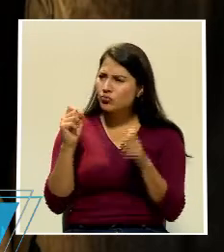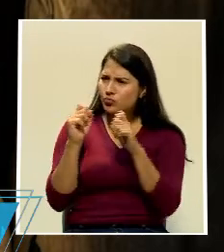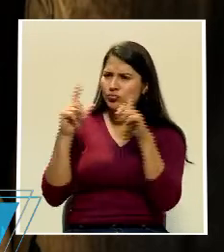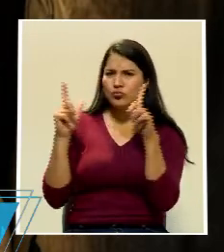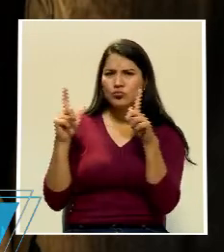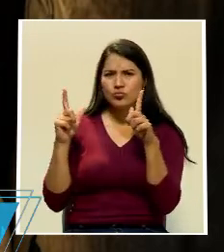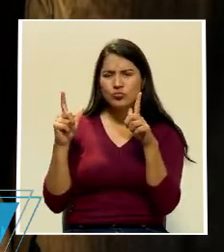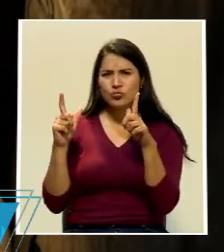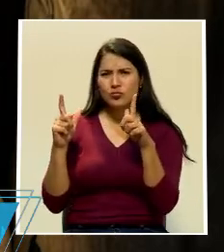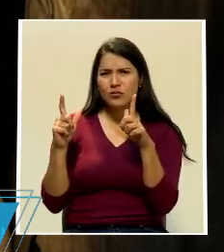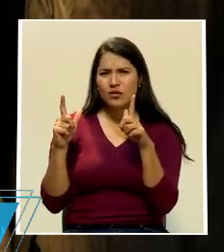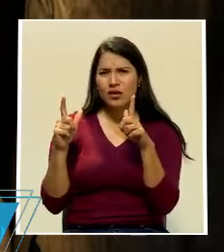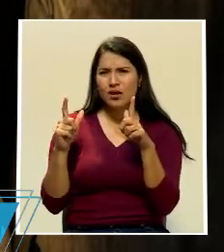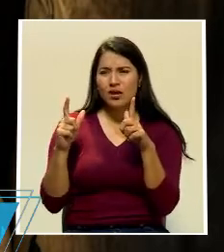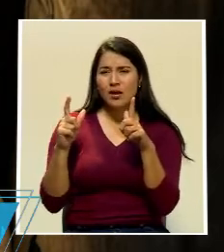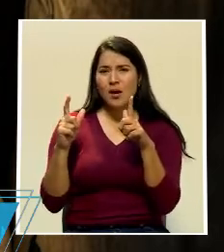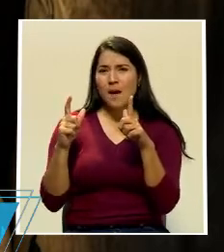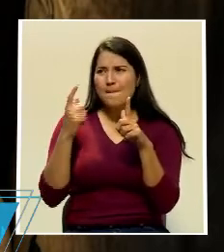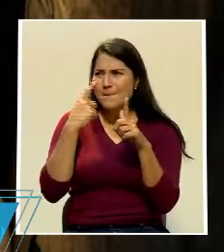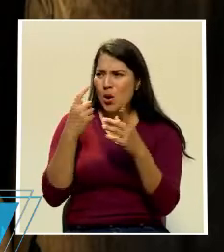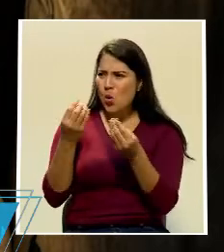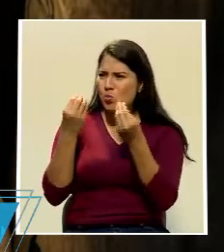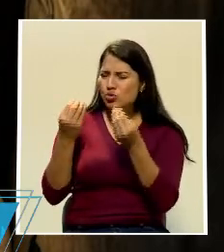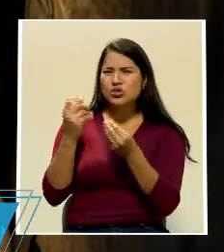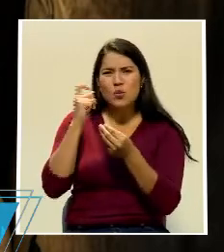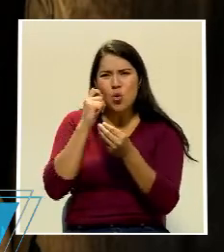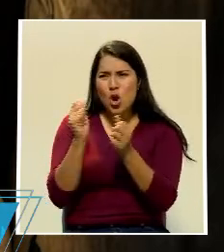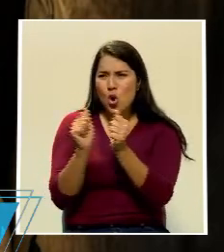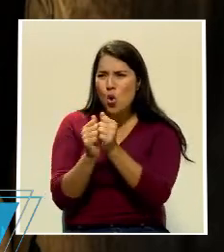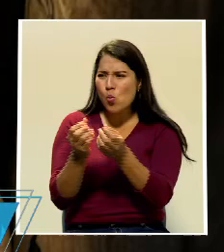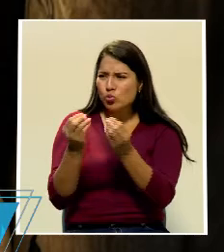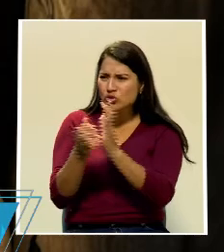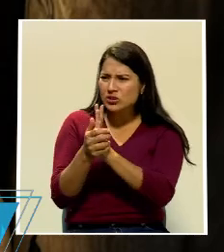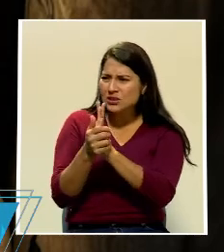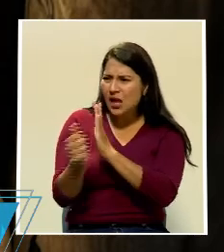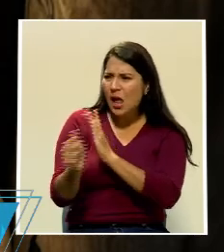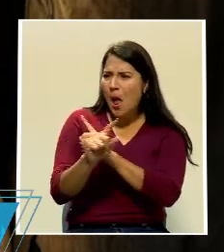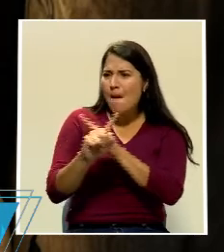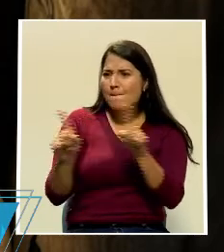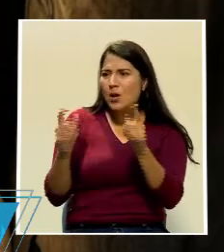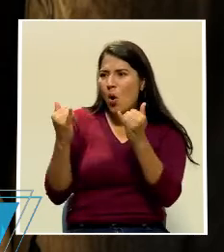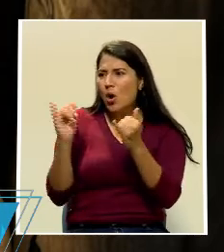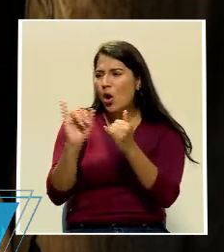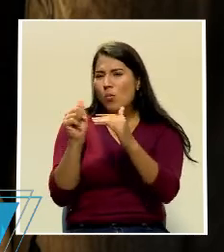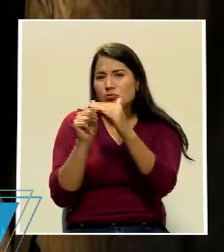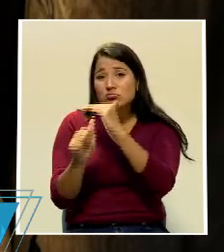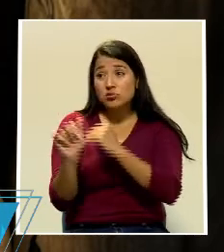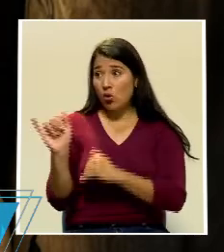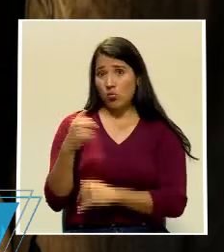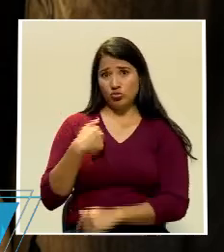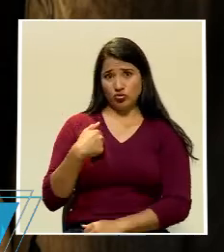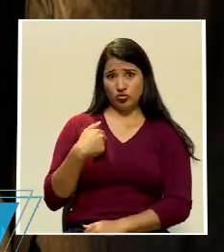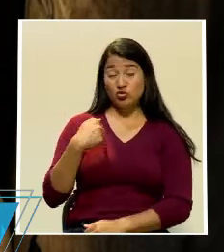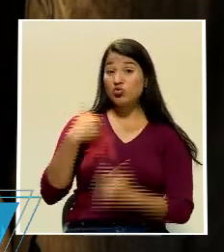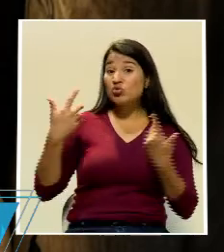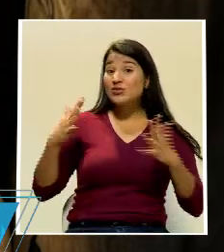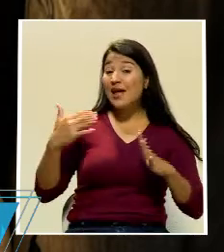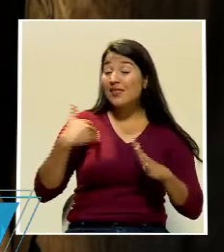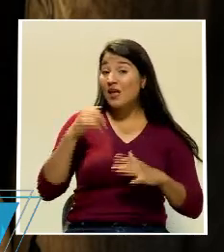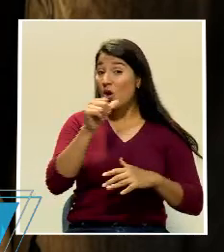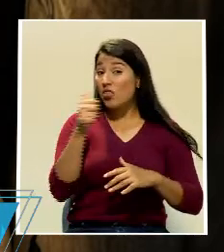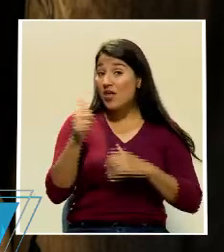cómo hay muchas fotógrafas muy talentosas que están como escondidas, un poco como ha sido mi caso. Yo tengo más de 10 años de